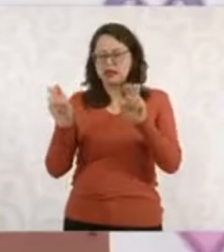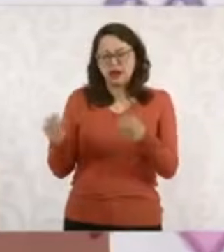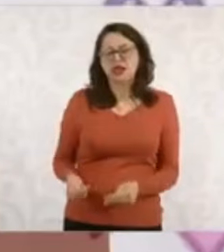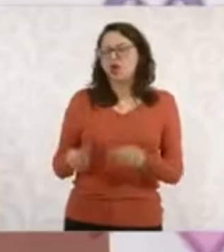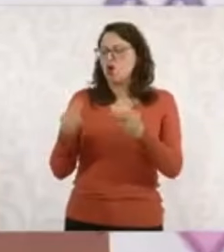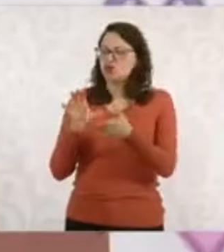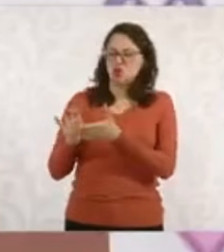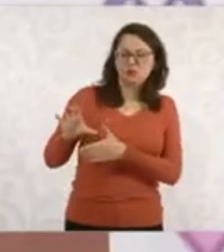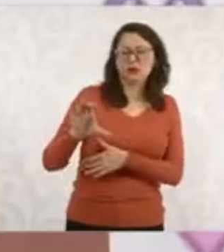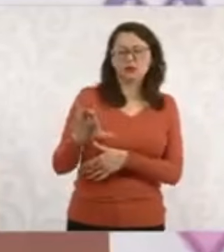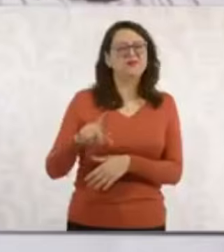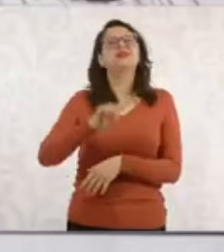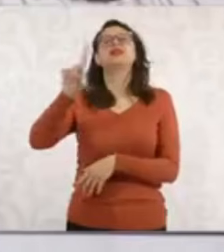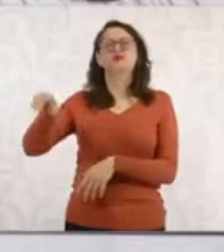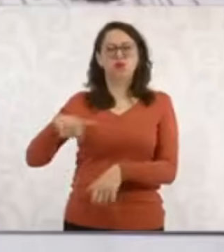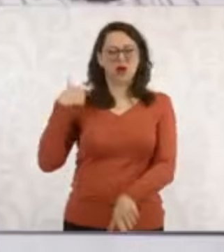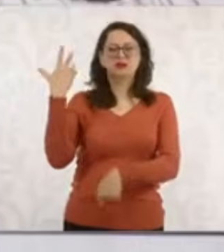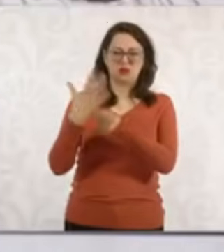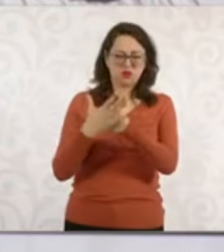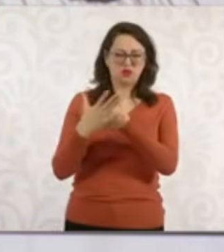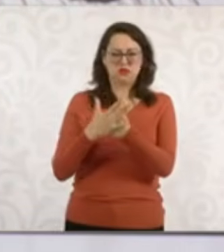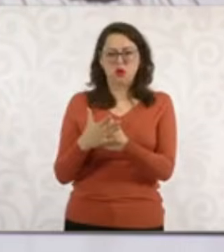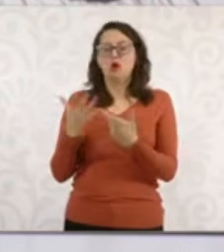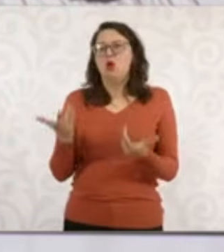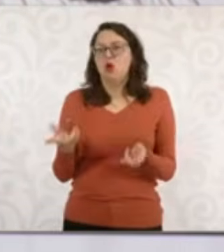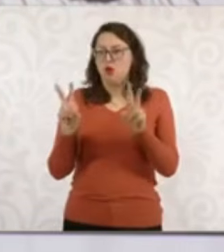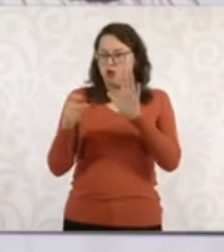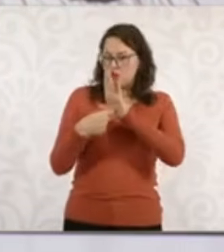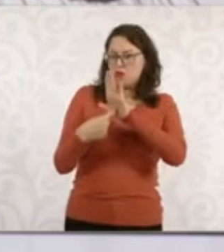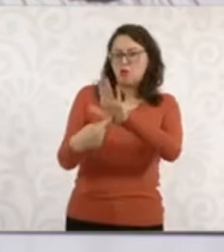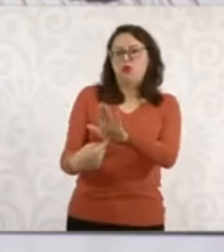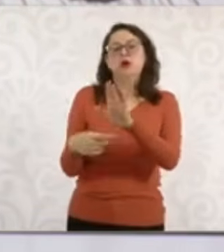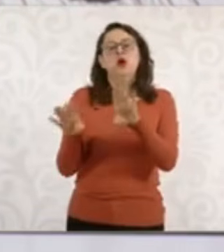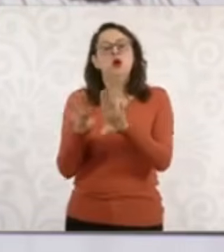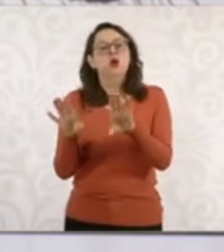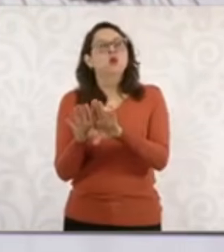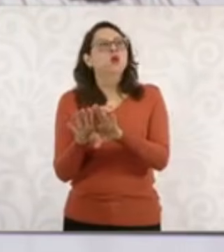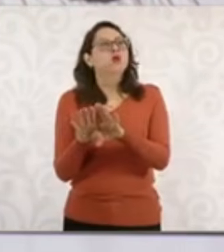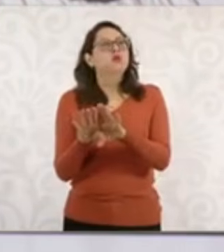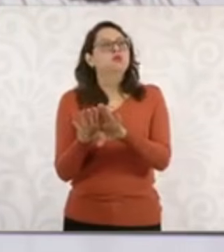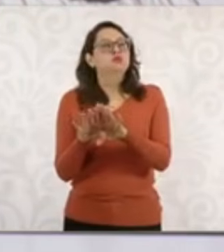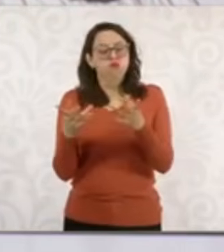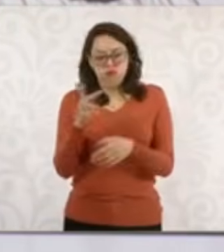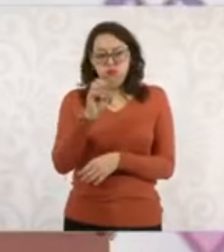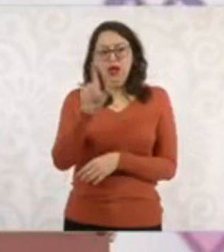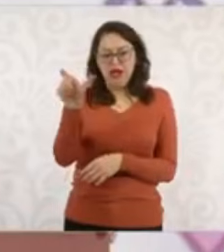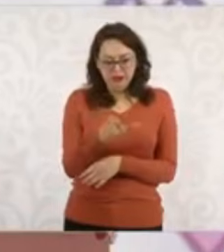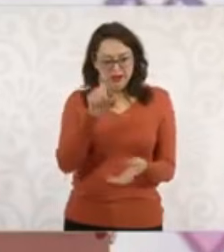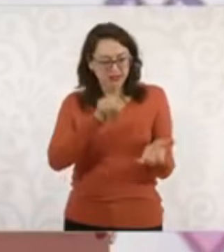que ver con el aumento de la comercialización de